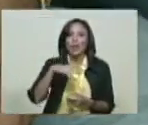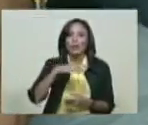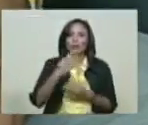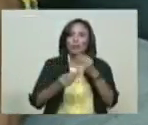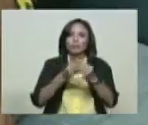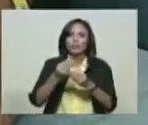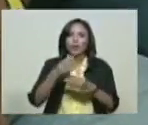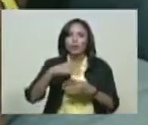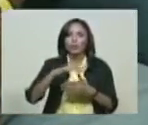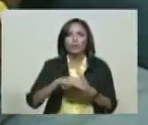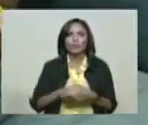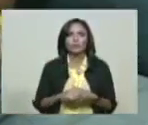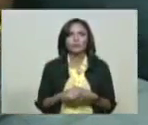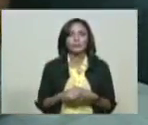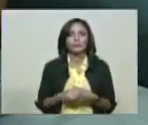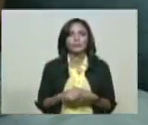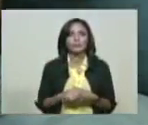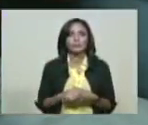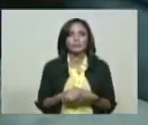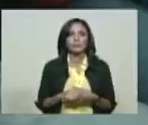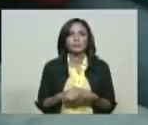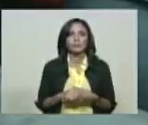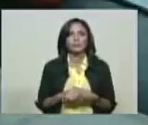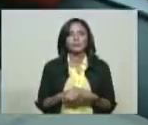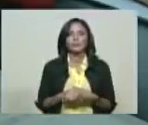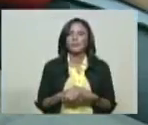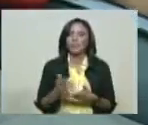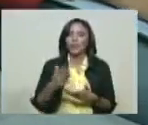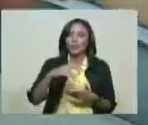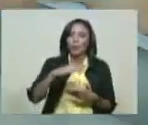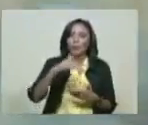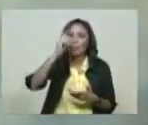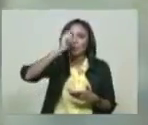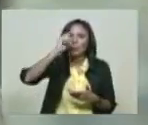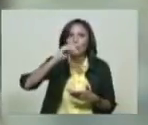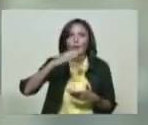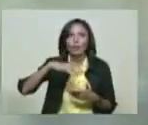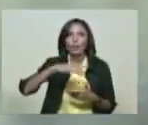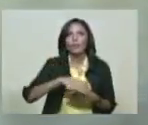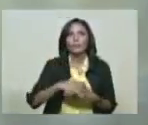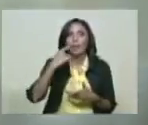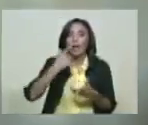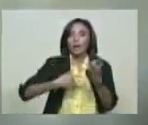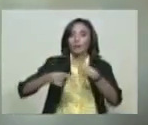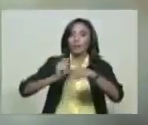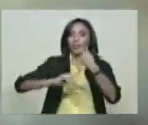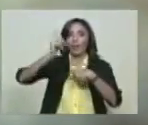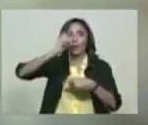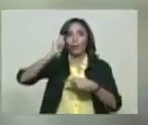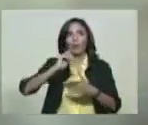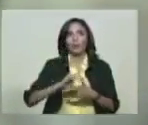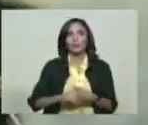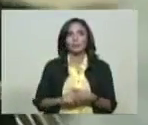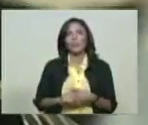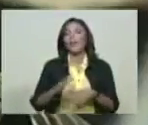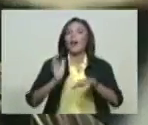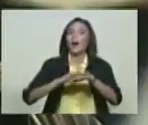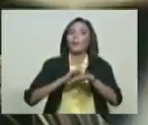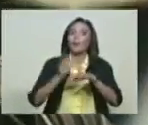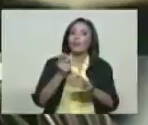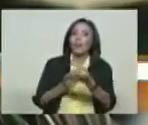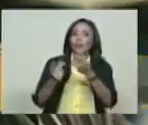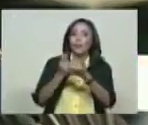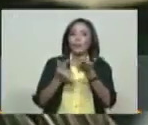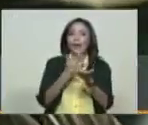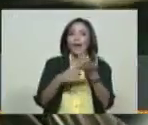la pastora cuando la peque la baja vender estamos hablando de economía